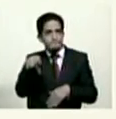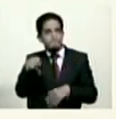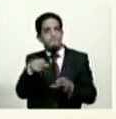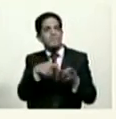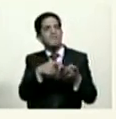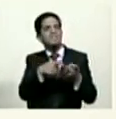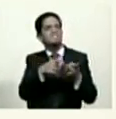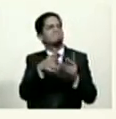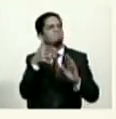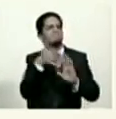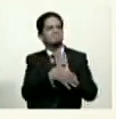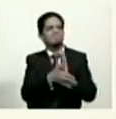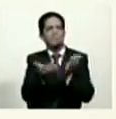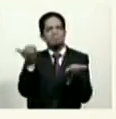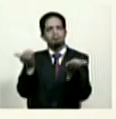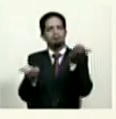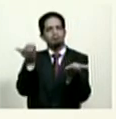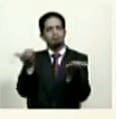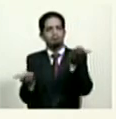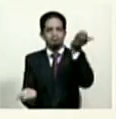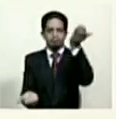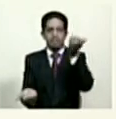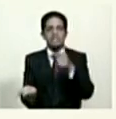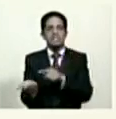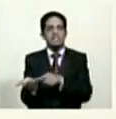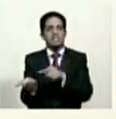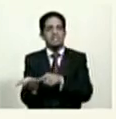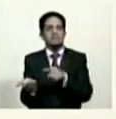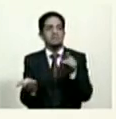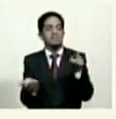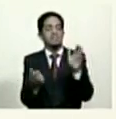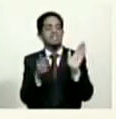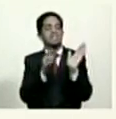los que se utilizan 149 gandolas de alimentos.